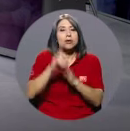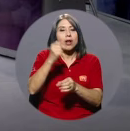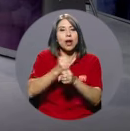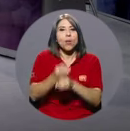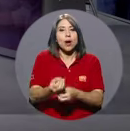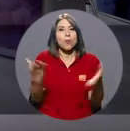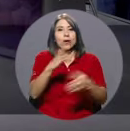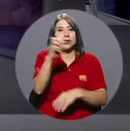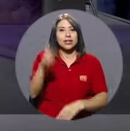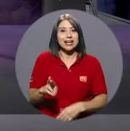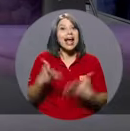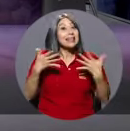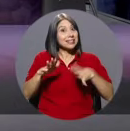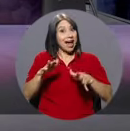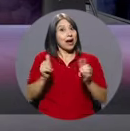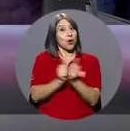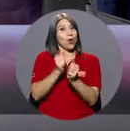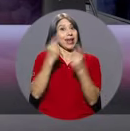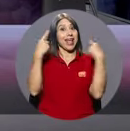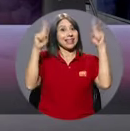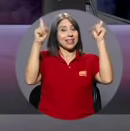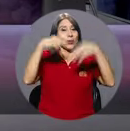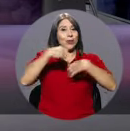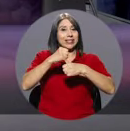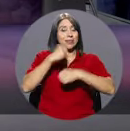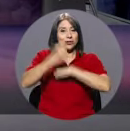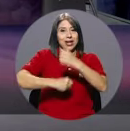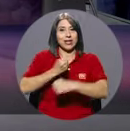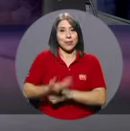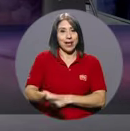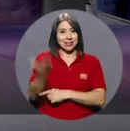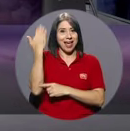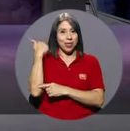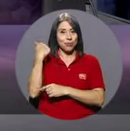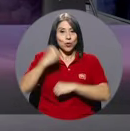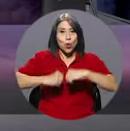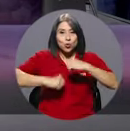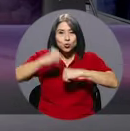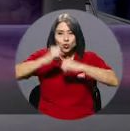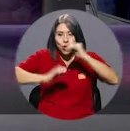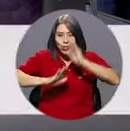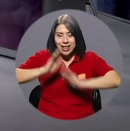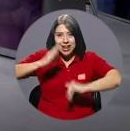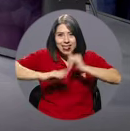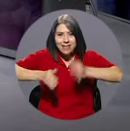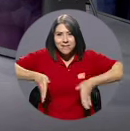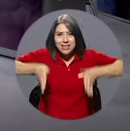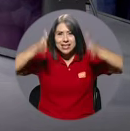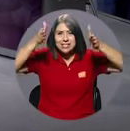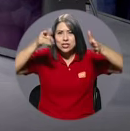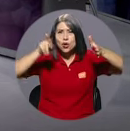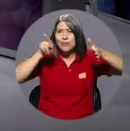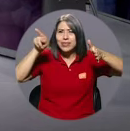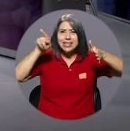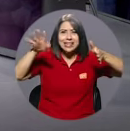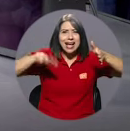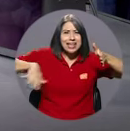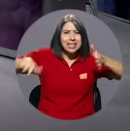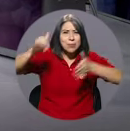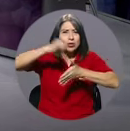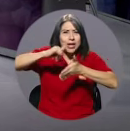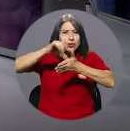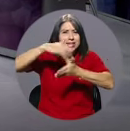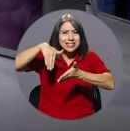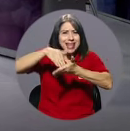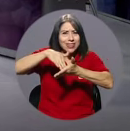obra pública en Costa Rica. Y ya lo hicimos con éxito, lo hicimos el año pasado en la construcción del edificio que está aquí,